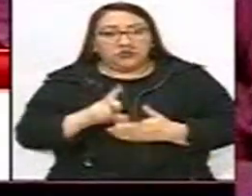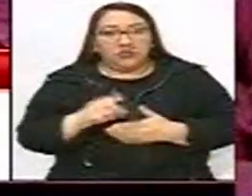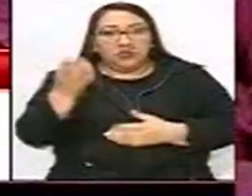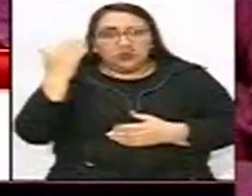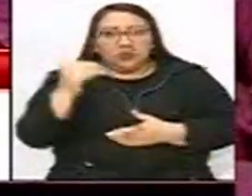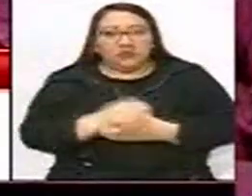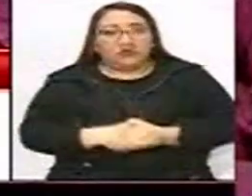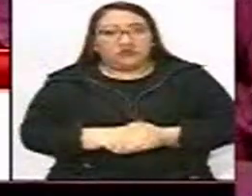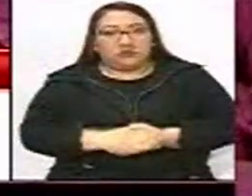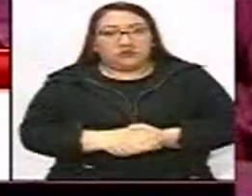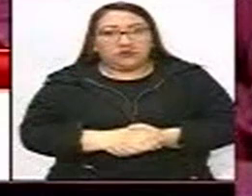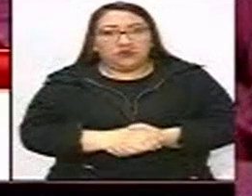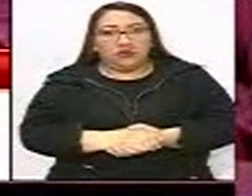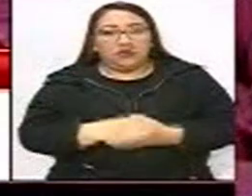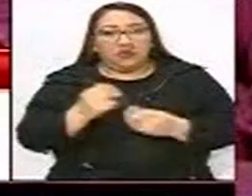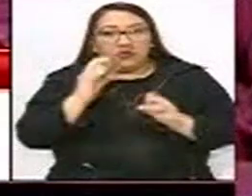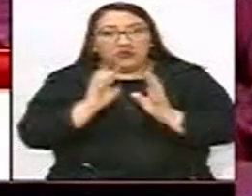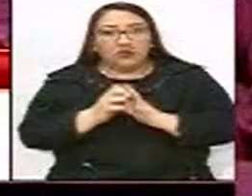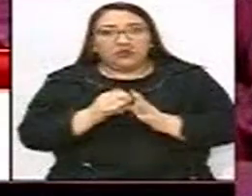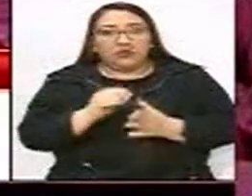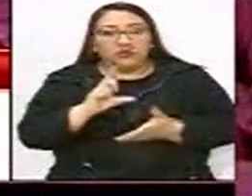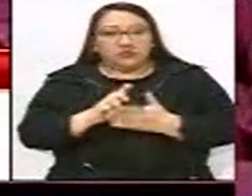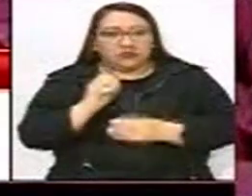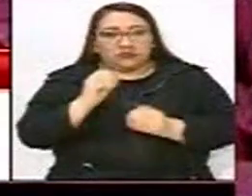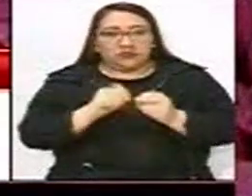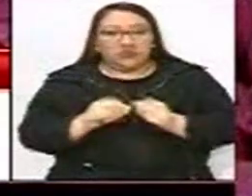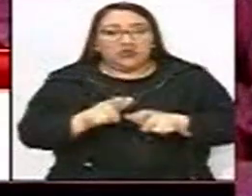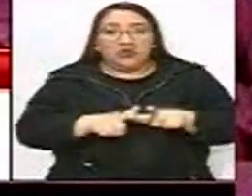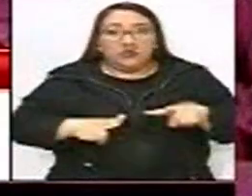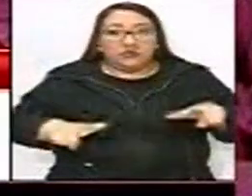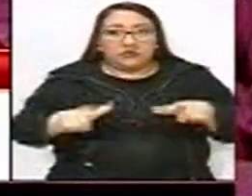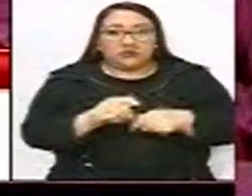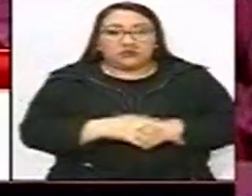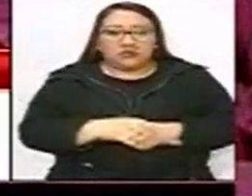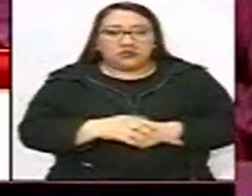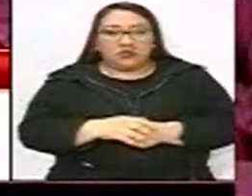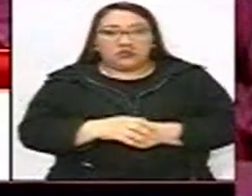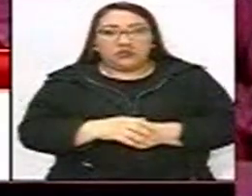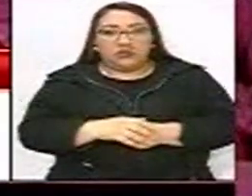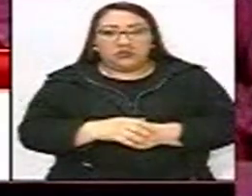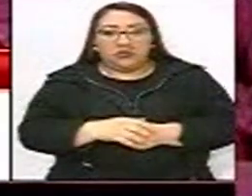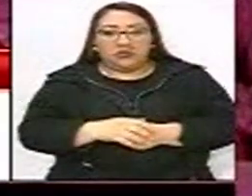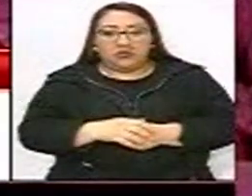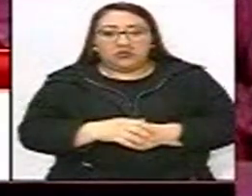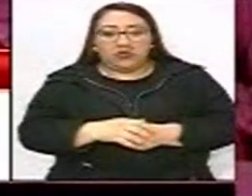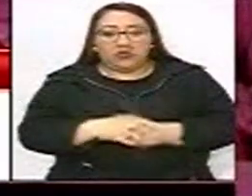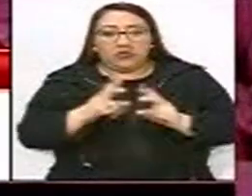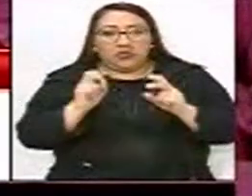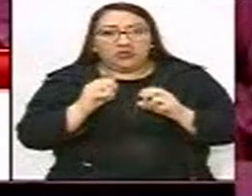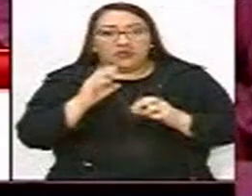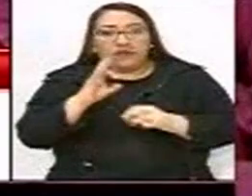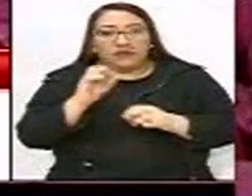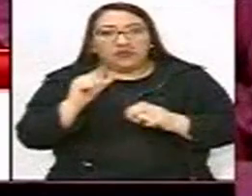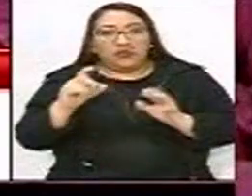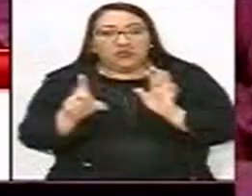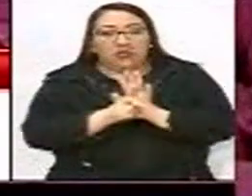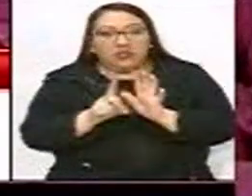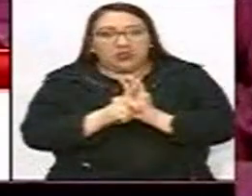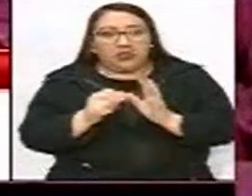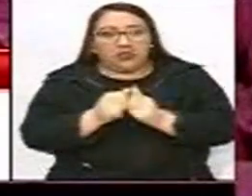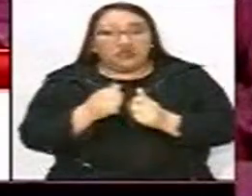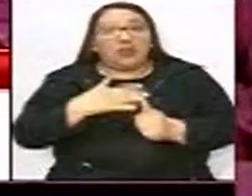ese entonces, como por ejemplo el tema de la reubicación de predios, el tema de lo que era el saneamiento físico legal,